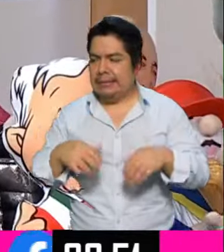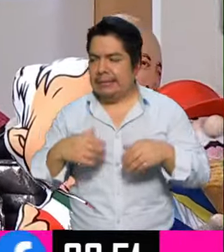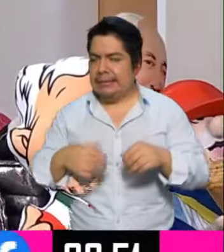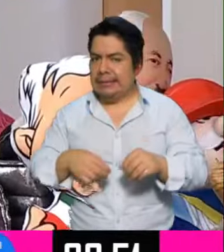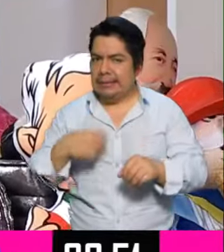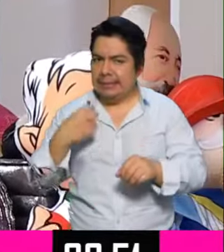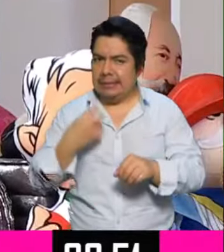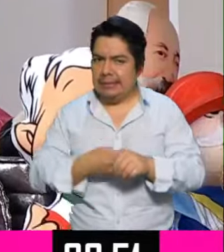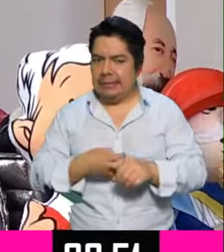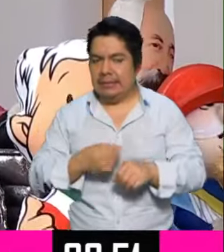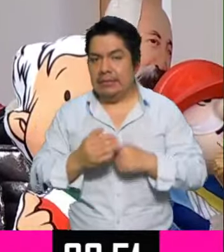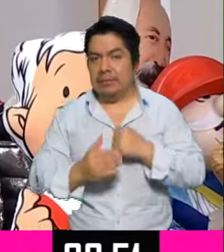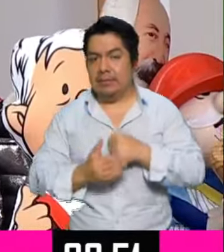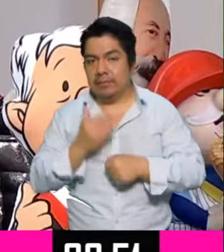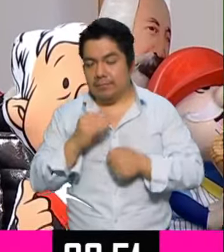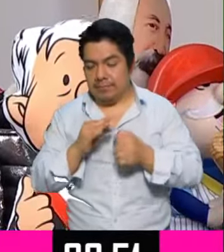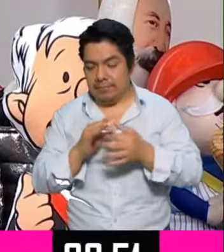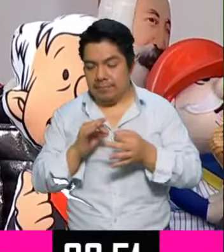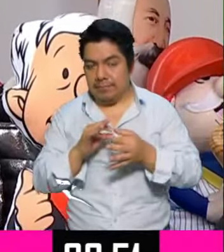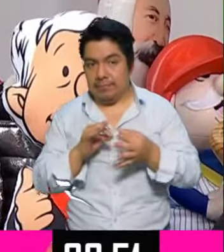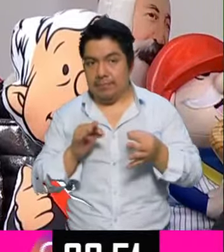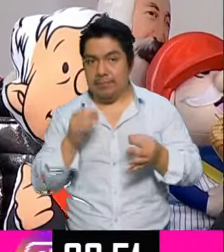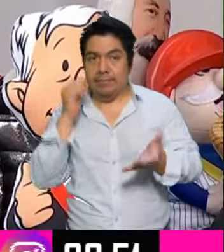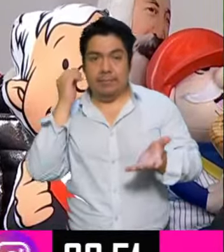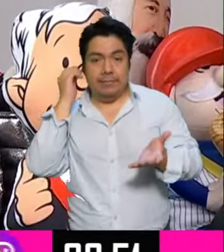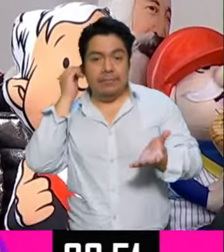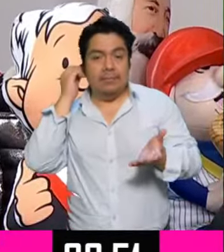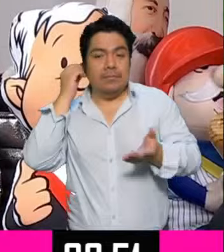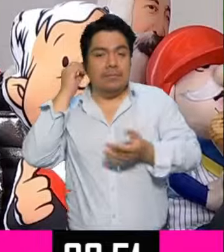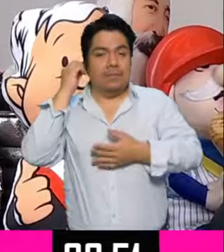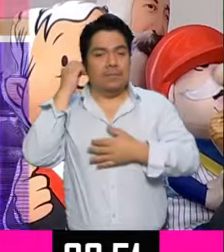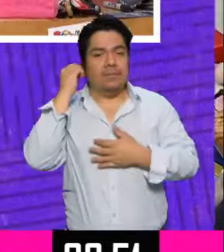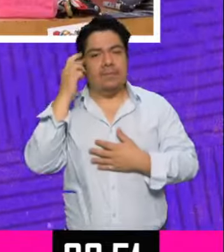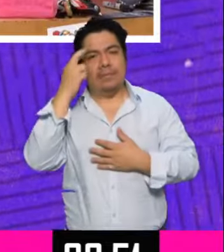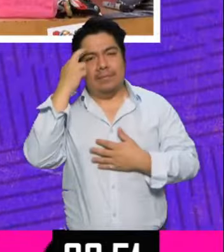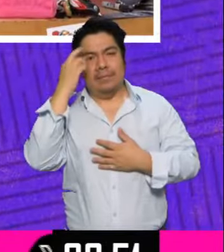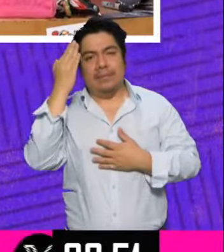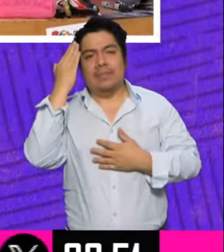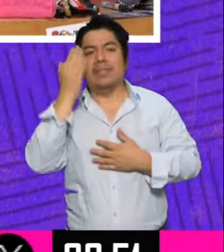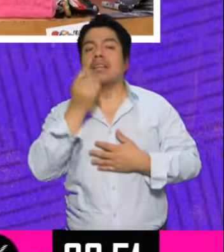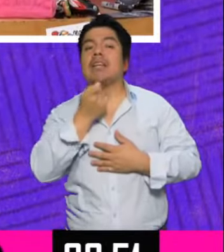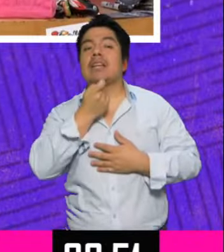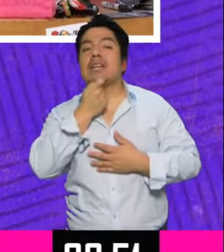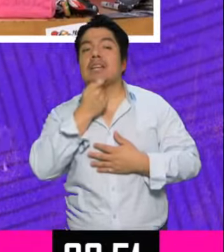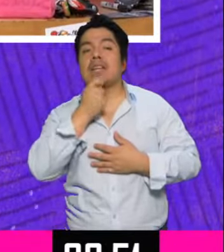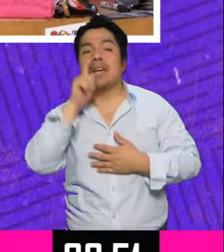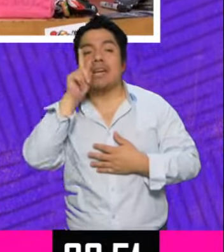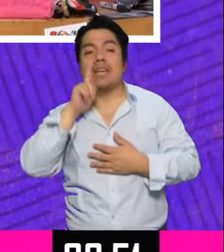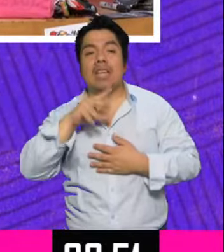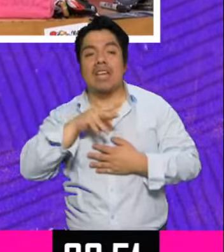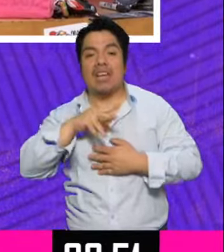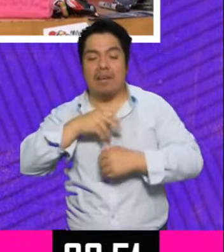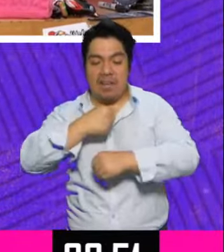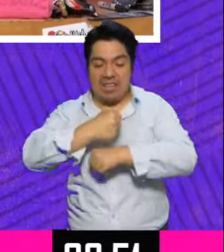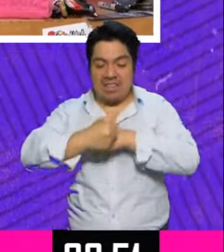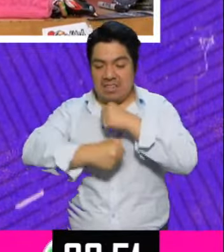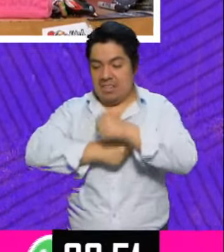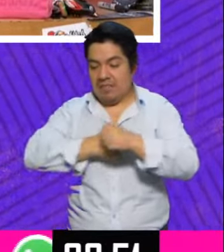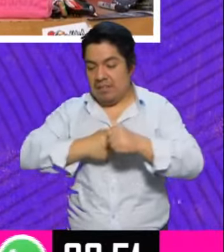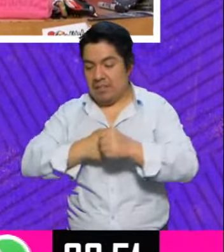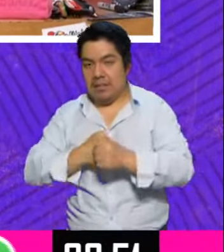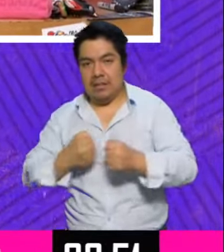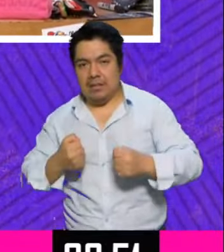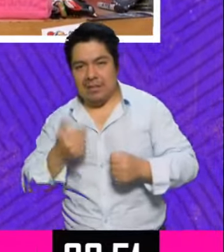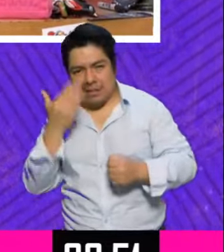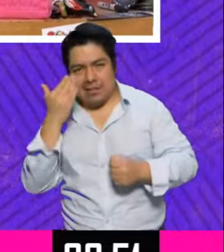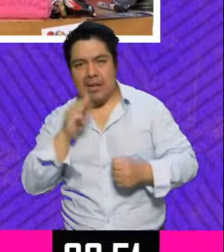dígame qué locura porque nos va a hablar de lo que sucedió con la niña esta que encontraron amarrada no y los papás que tienen en la Cab